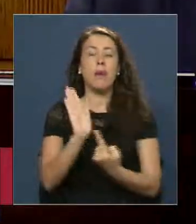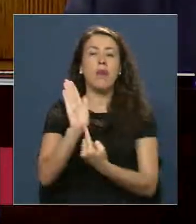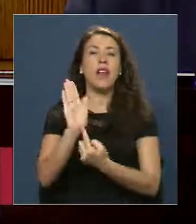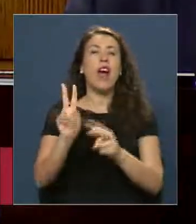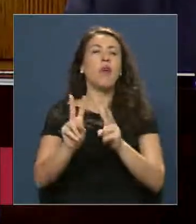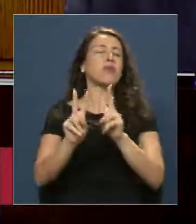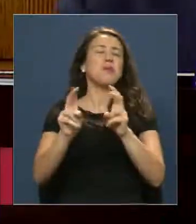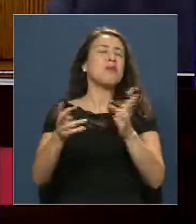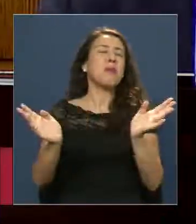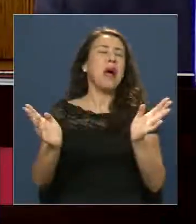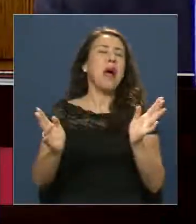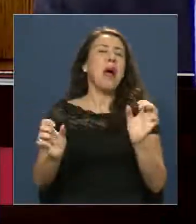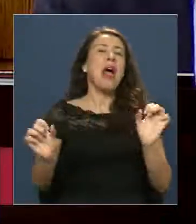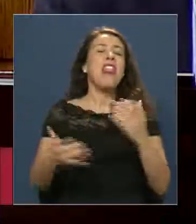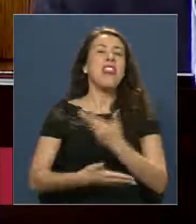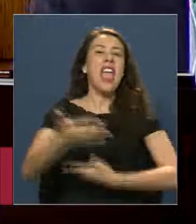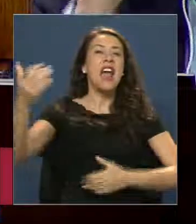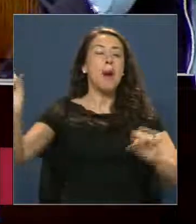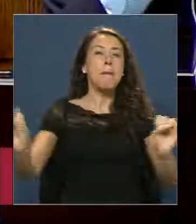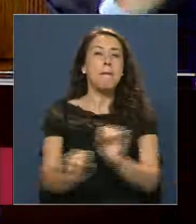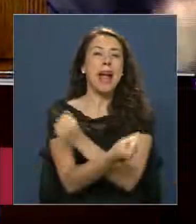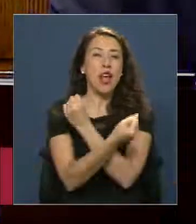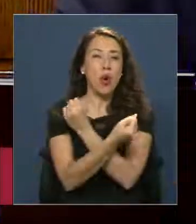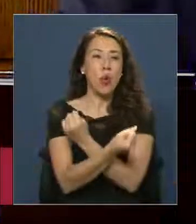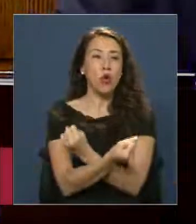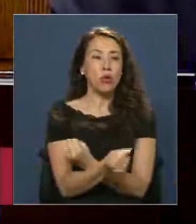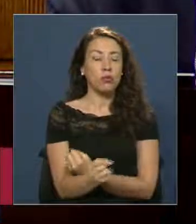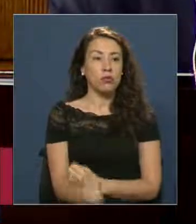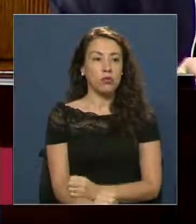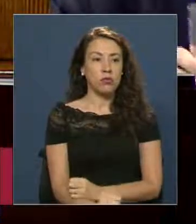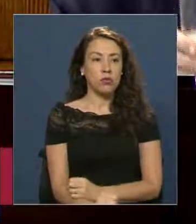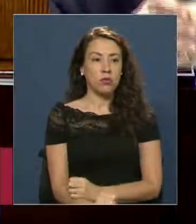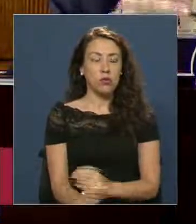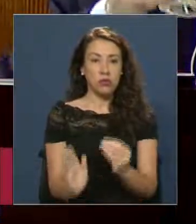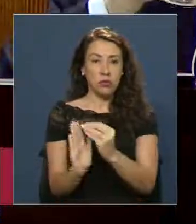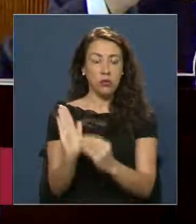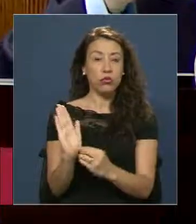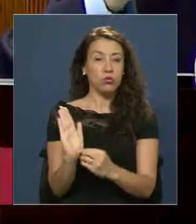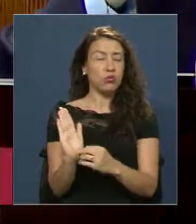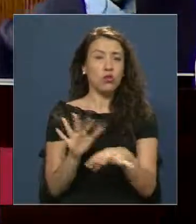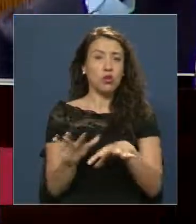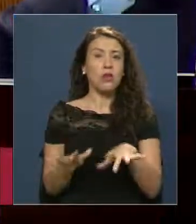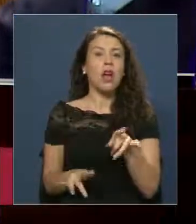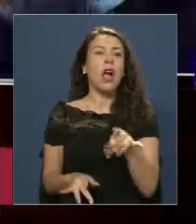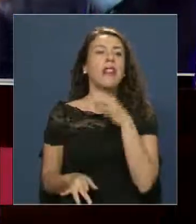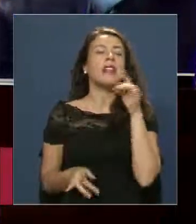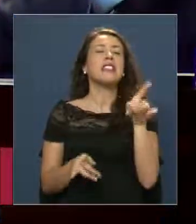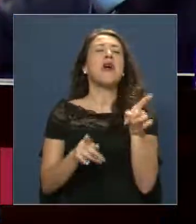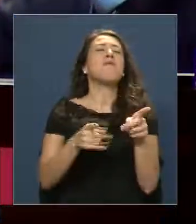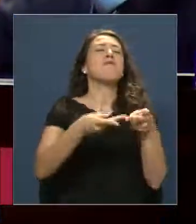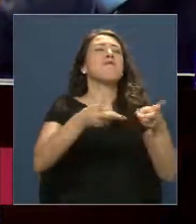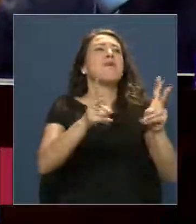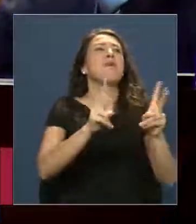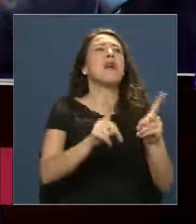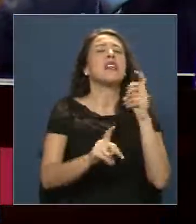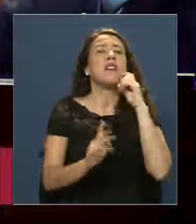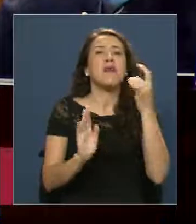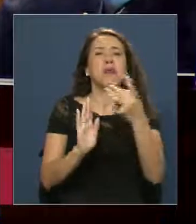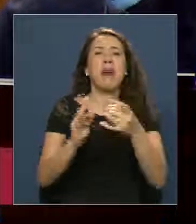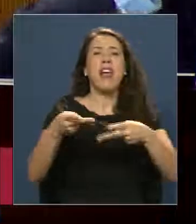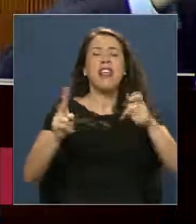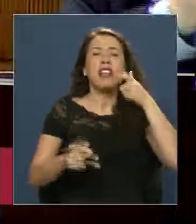el Mercurio, que ponían hechos. Y acá dijeron, justificadores y violadores de los derechos